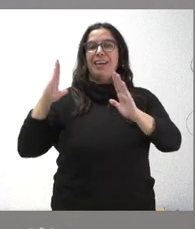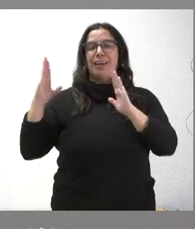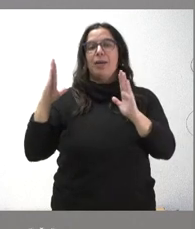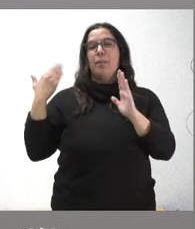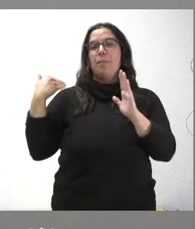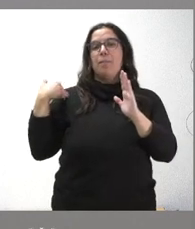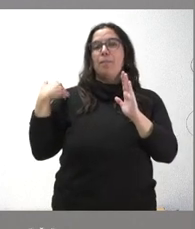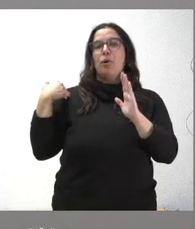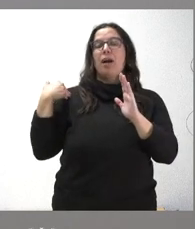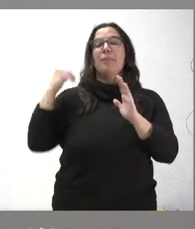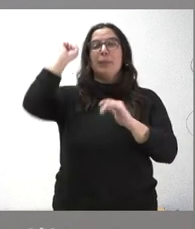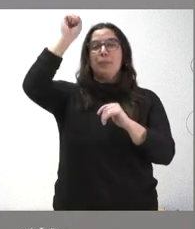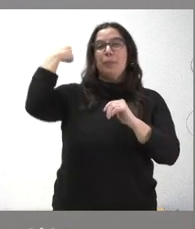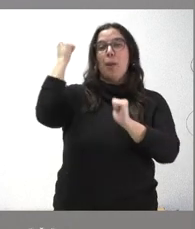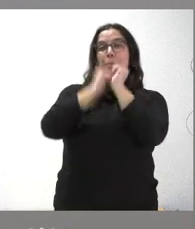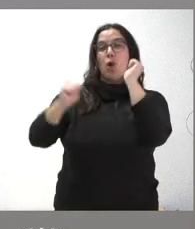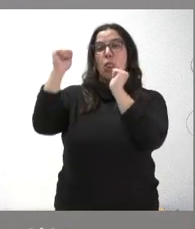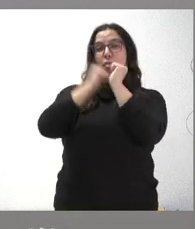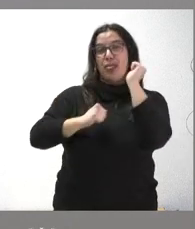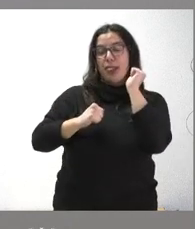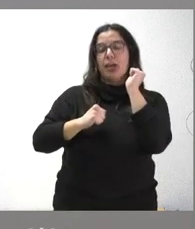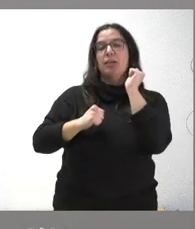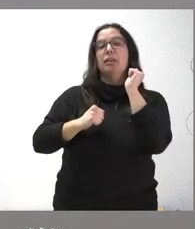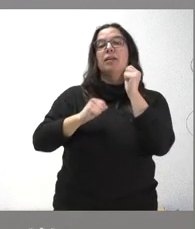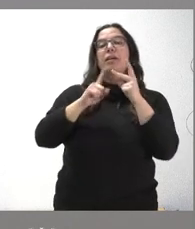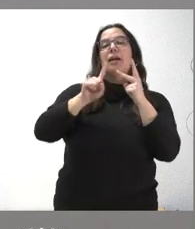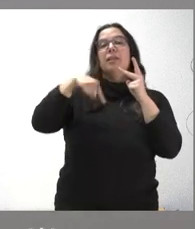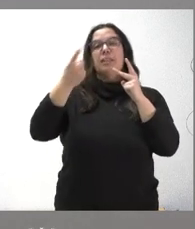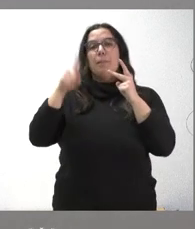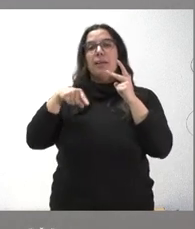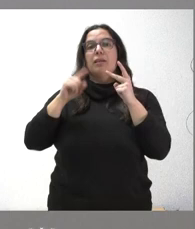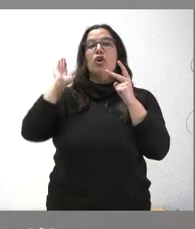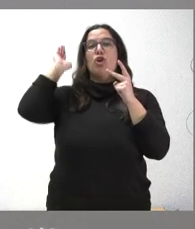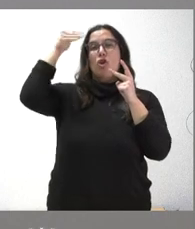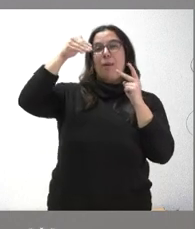de la edad de bronce de la época tardorromana y media